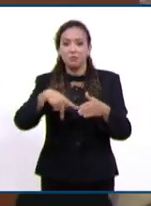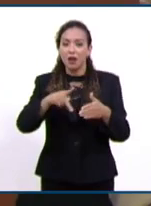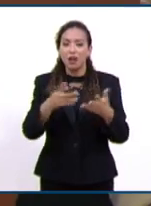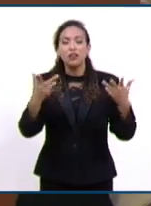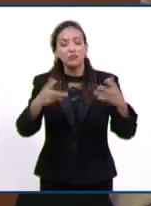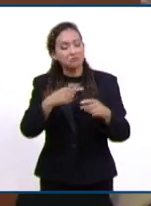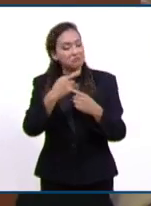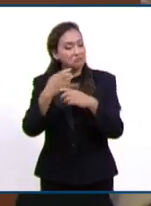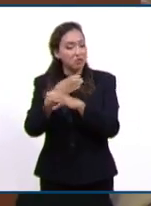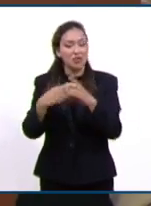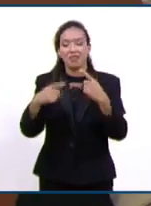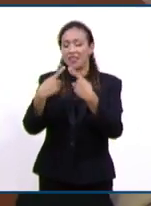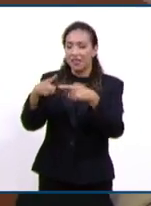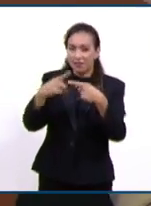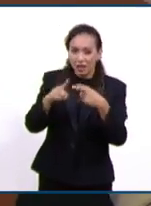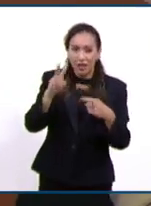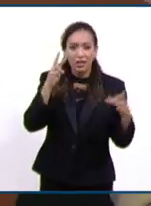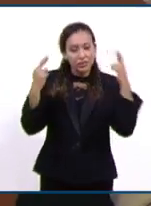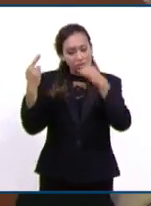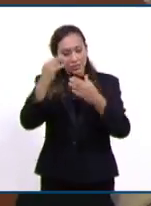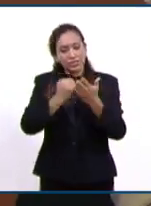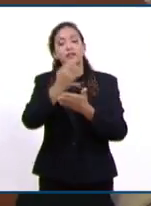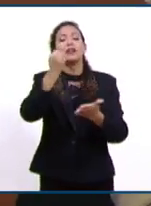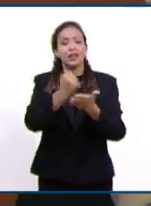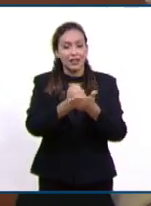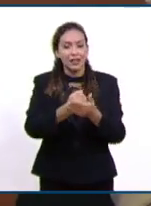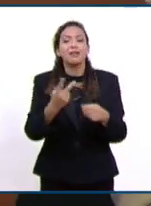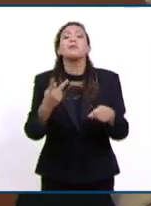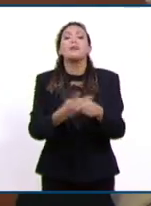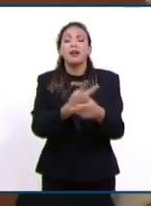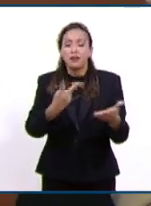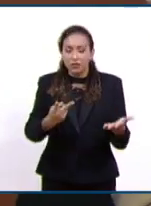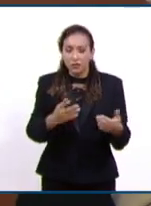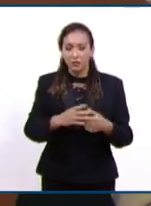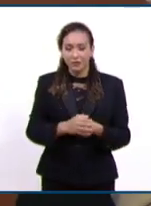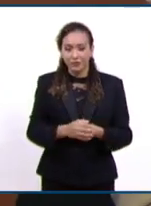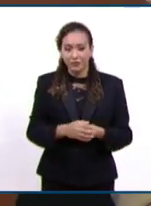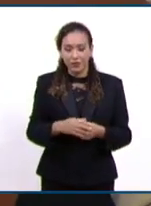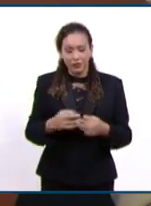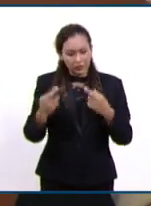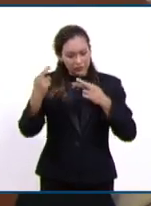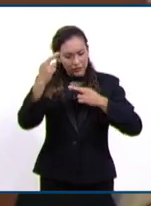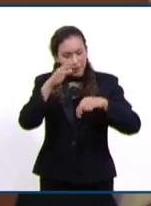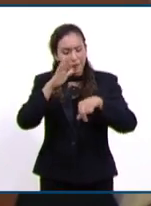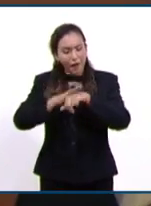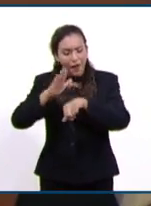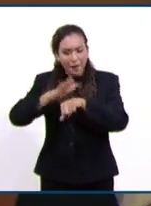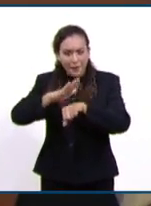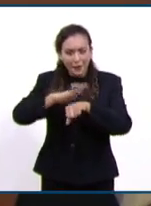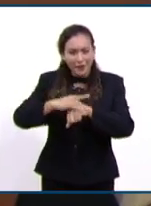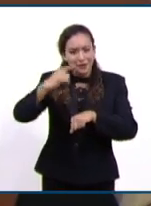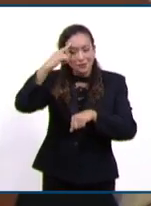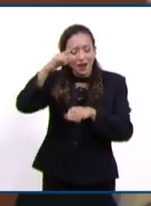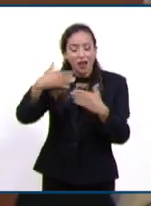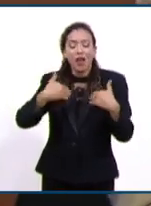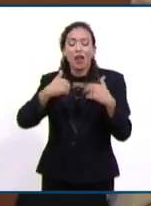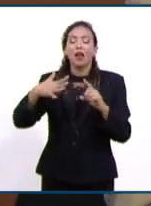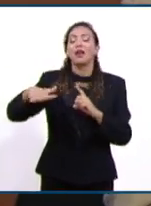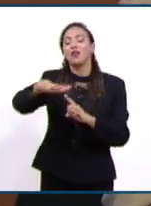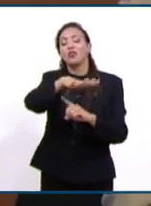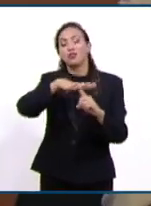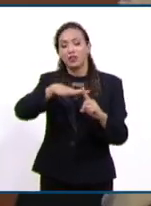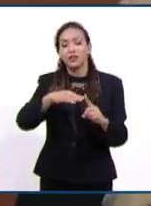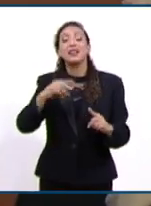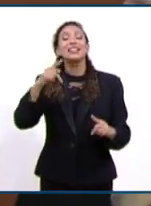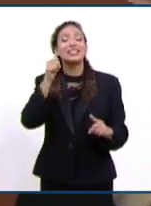varias cosas, también varias sentencias de la Corte Interamericana, de modo tal de tratar de construir un concepto como lo establece